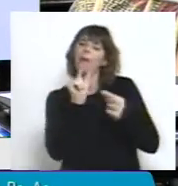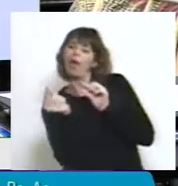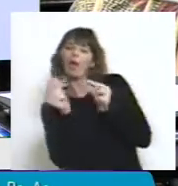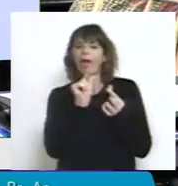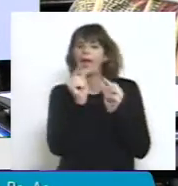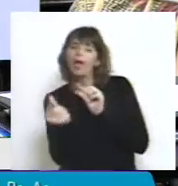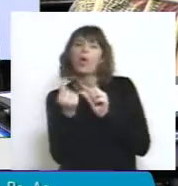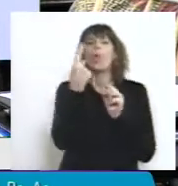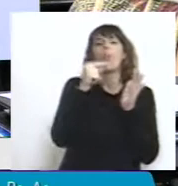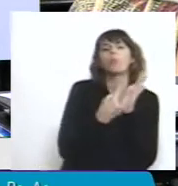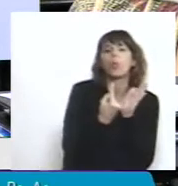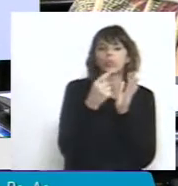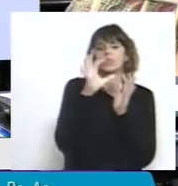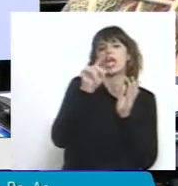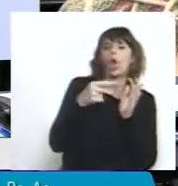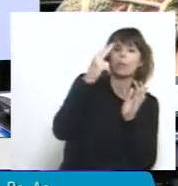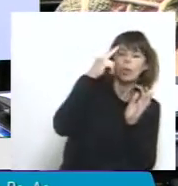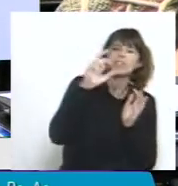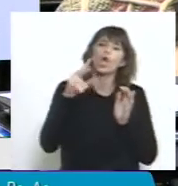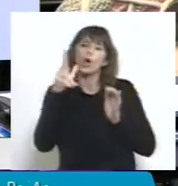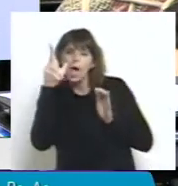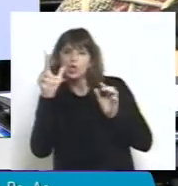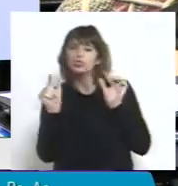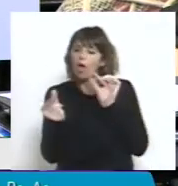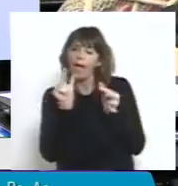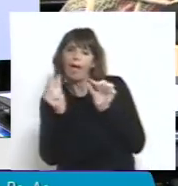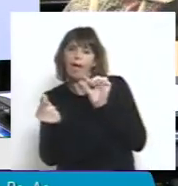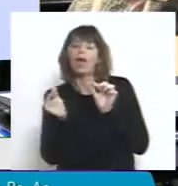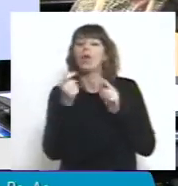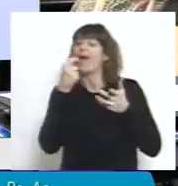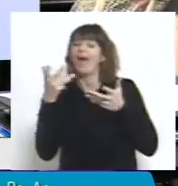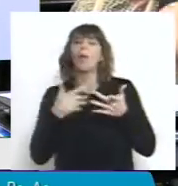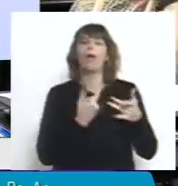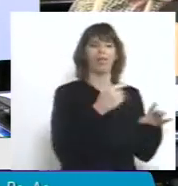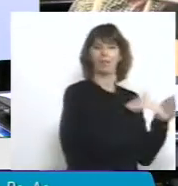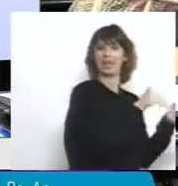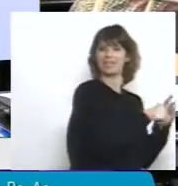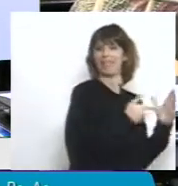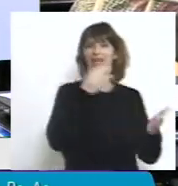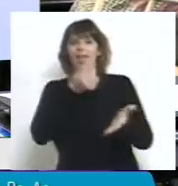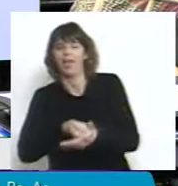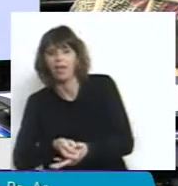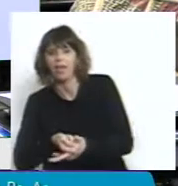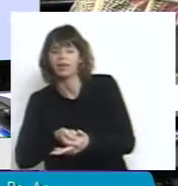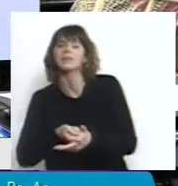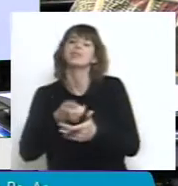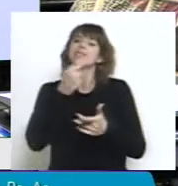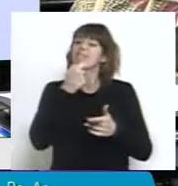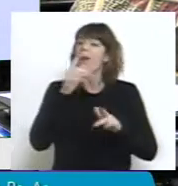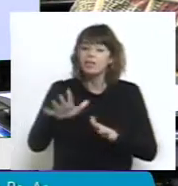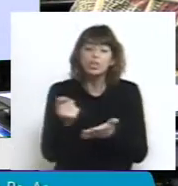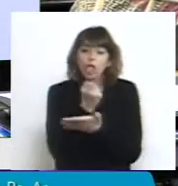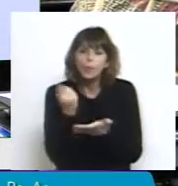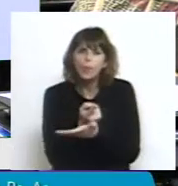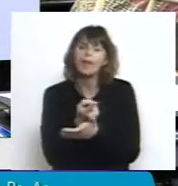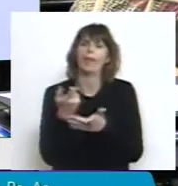no puede financiar un punto de desequilibrio fiscal, entonces estaríamos faltando a la verdad de los